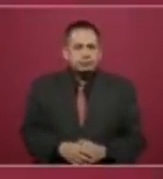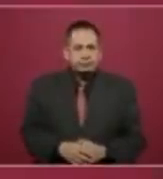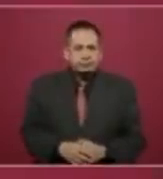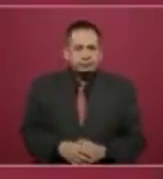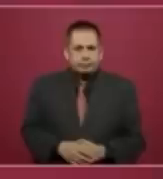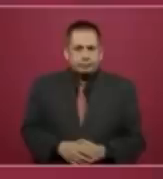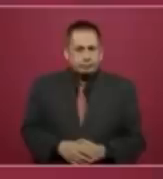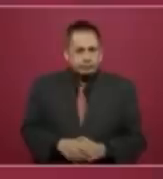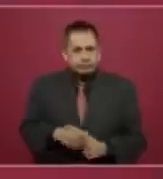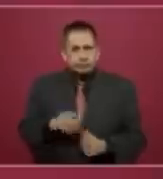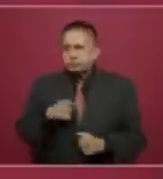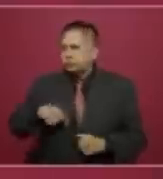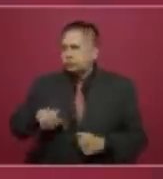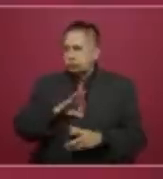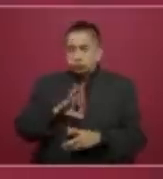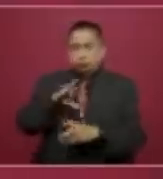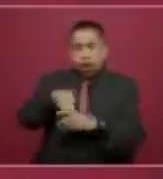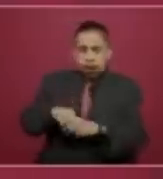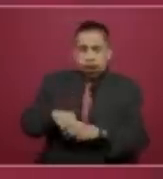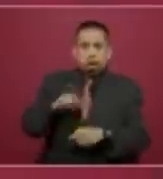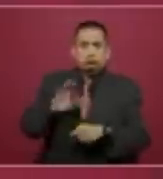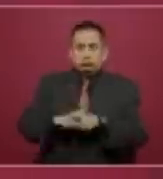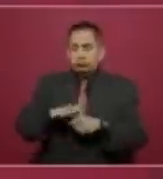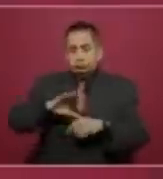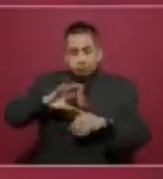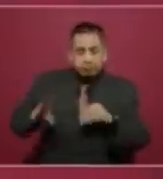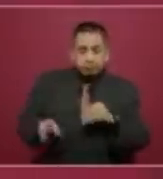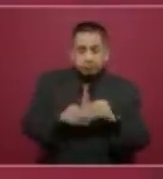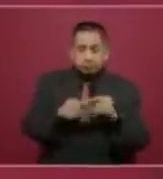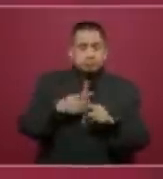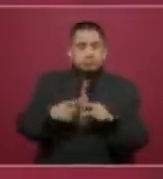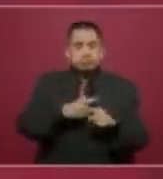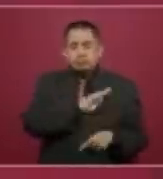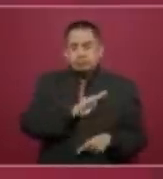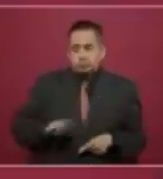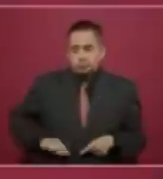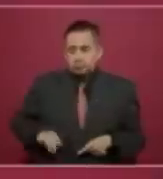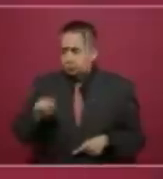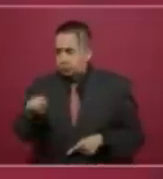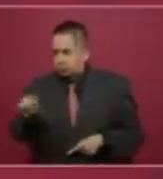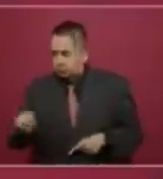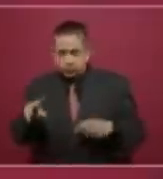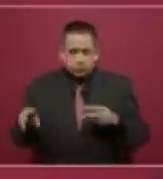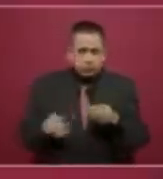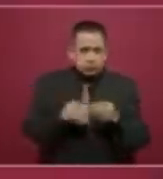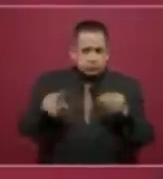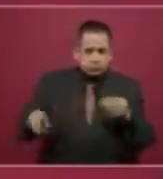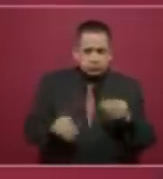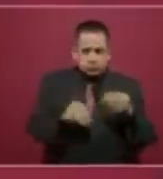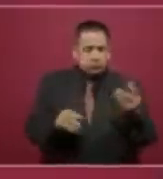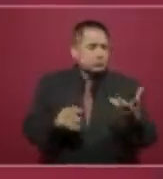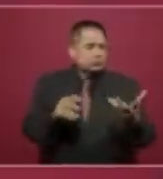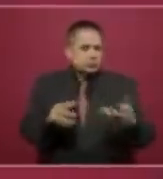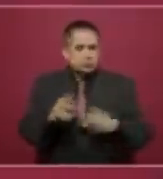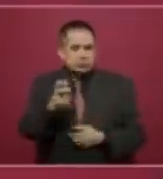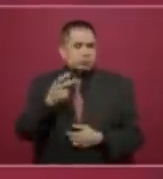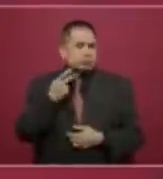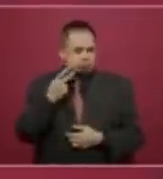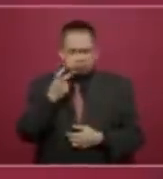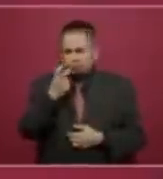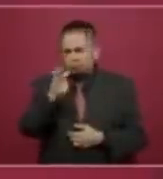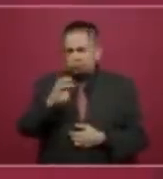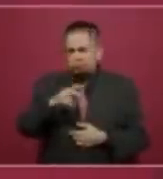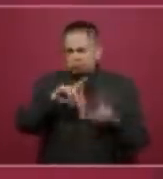Vamos a incluir otros municipios. La verdad que es la política que se está aplicando a